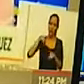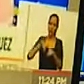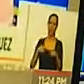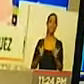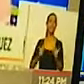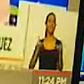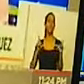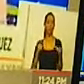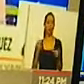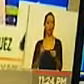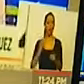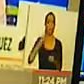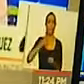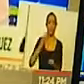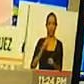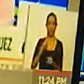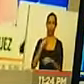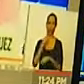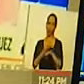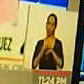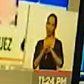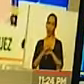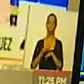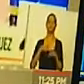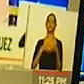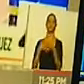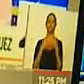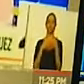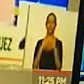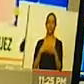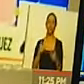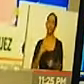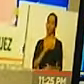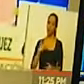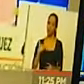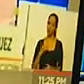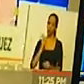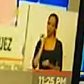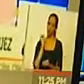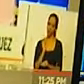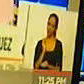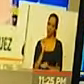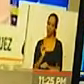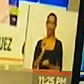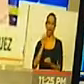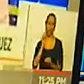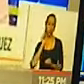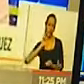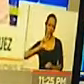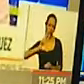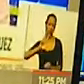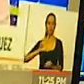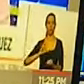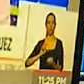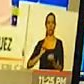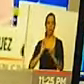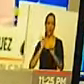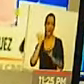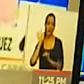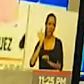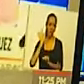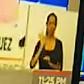una política del gobierno de los Estados Unidos. Yo quiero citar apenas tres declaraciones de